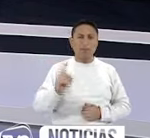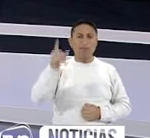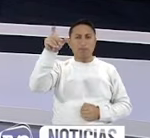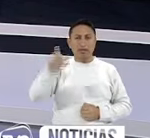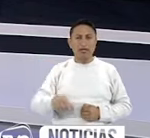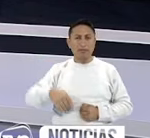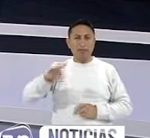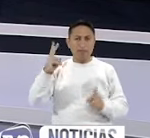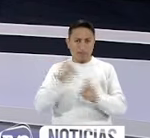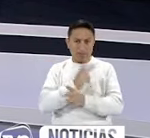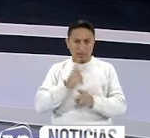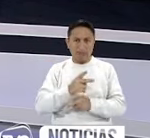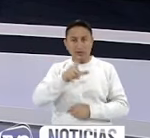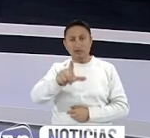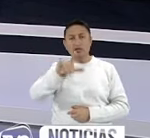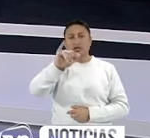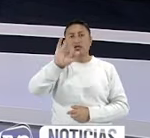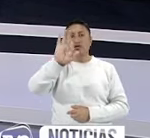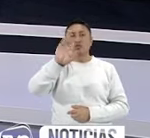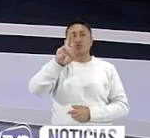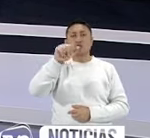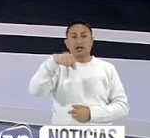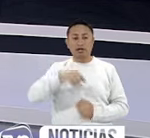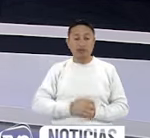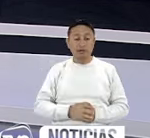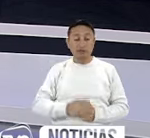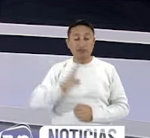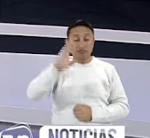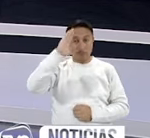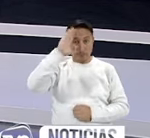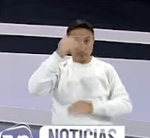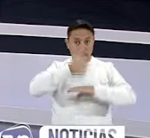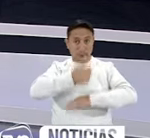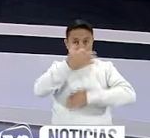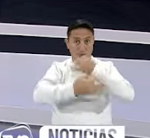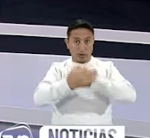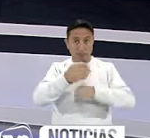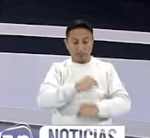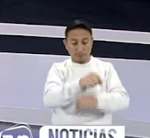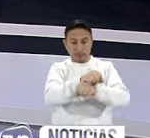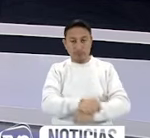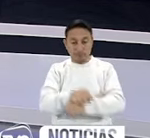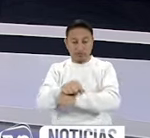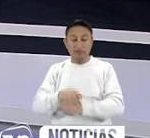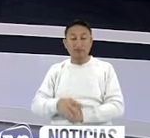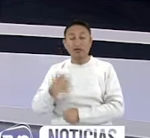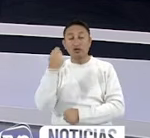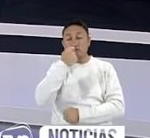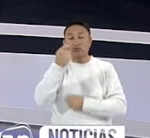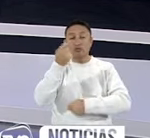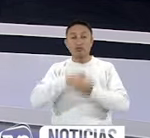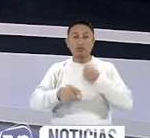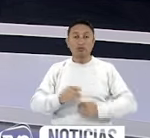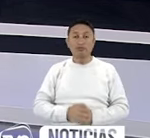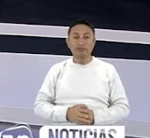El extranjero es requerido por la justicia de ese país por los delitos de narcotráfico y